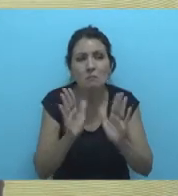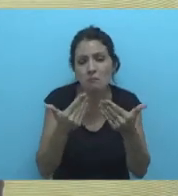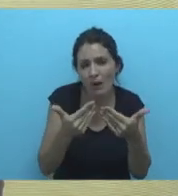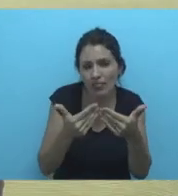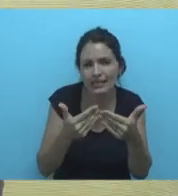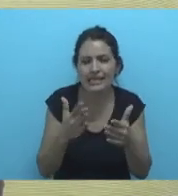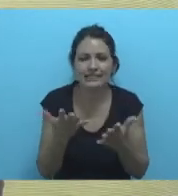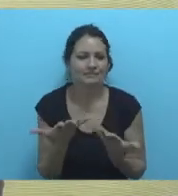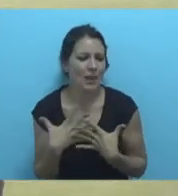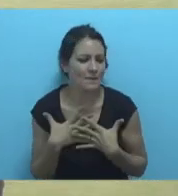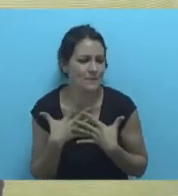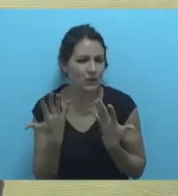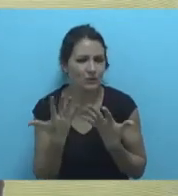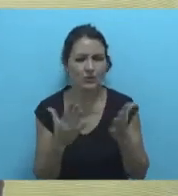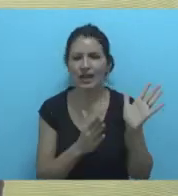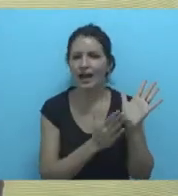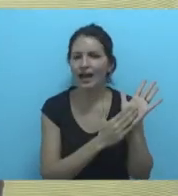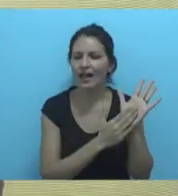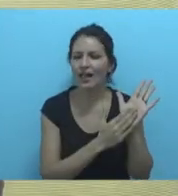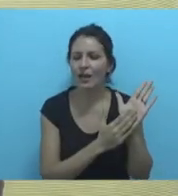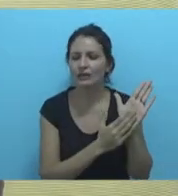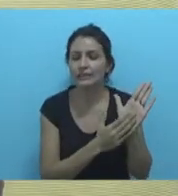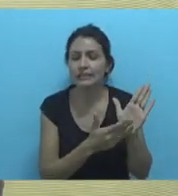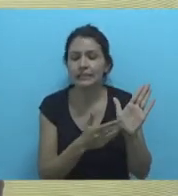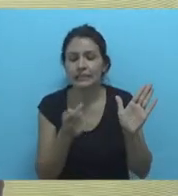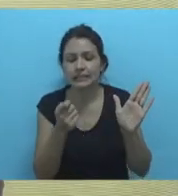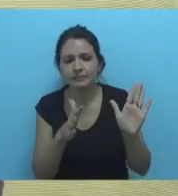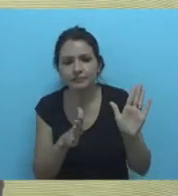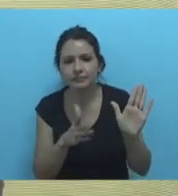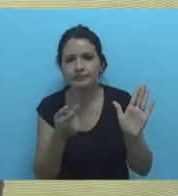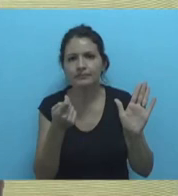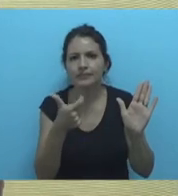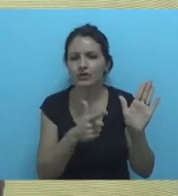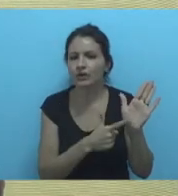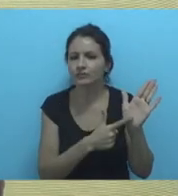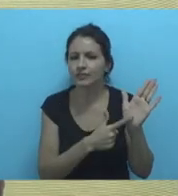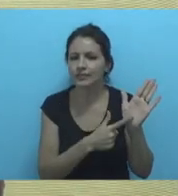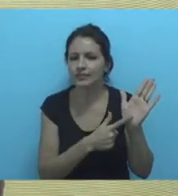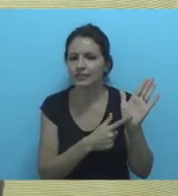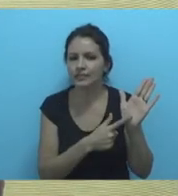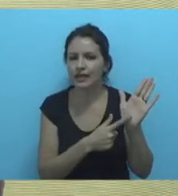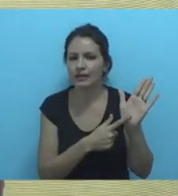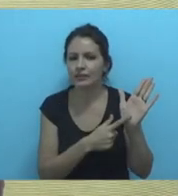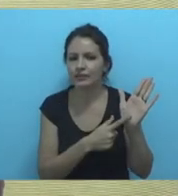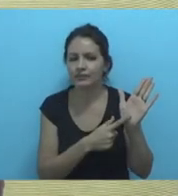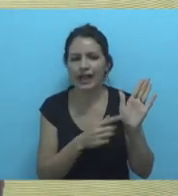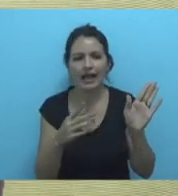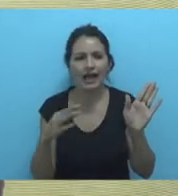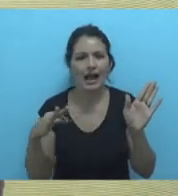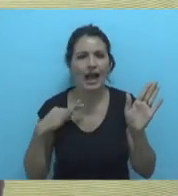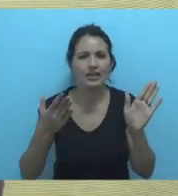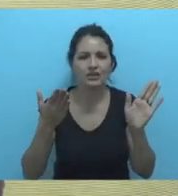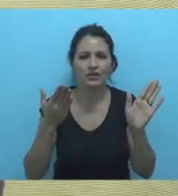pero la vida y la realidad quisieron que Valentina falleciera un 13 de octubre a